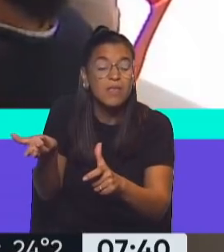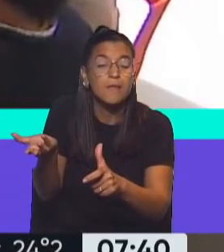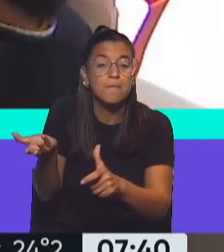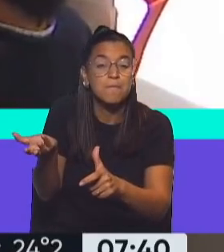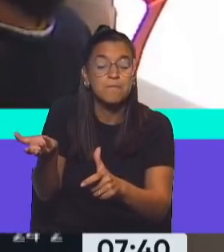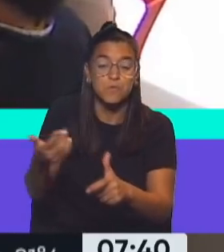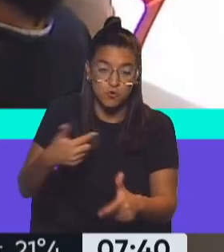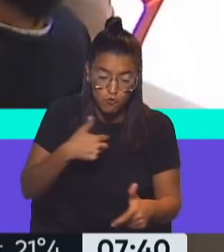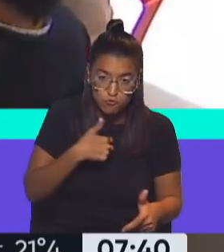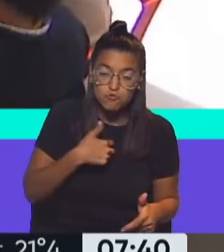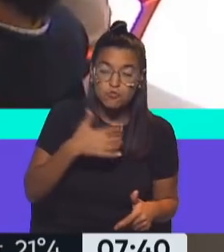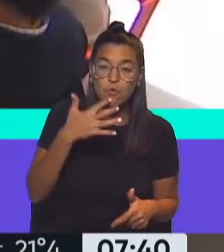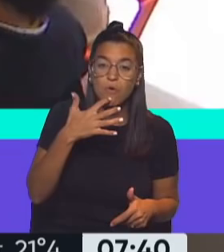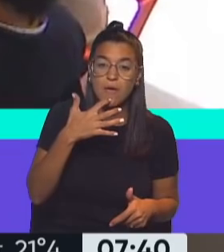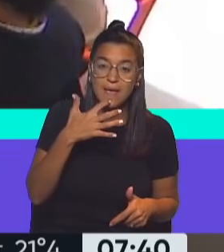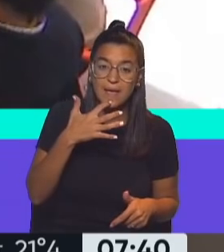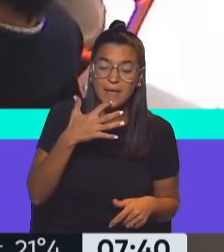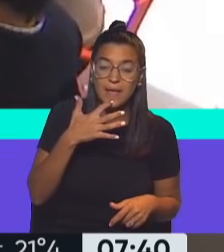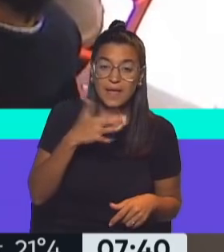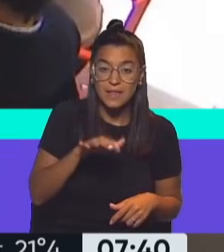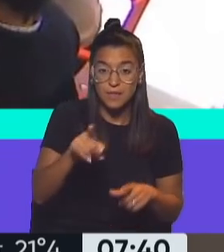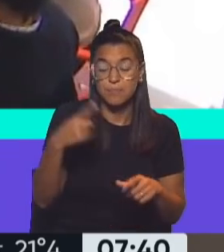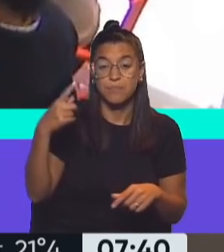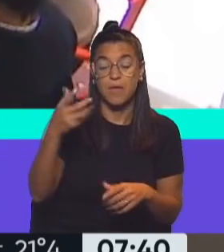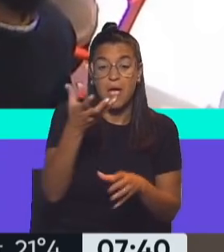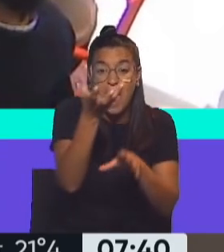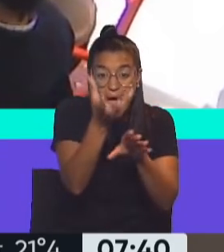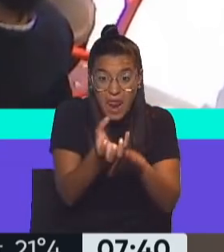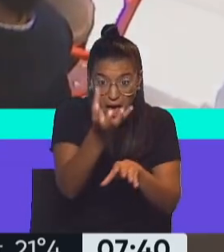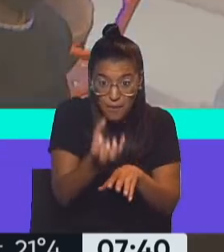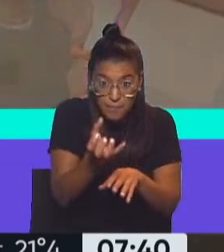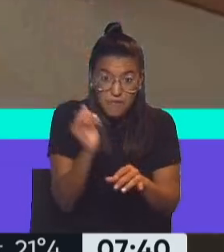yo entiendo que esta grabación aparece quizás,